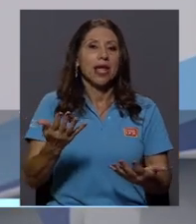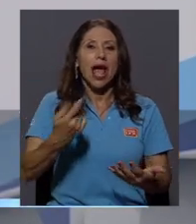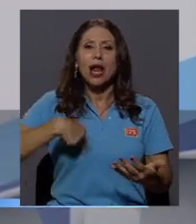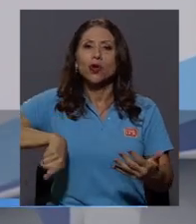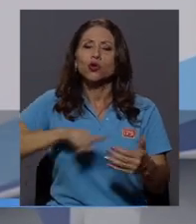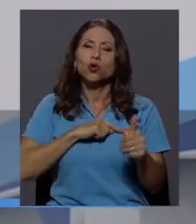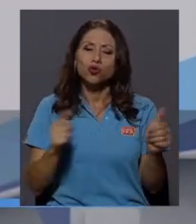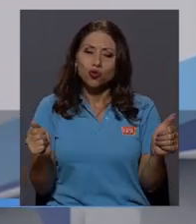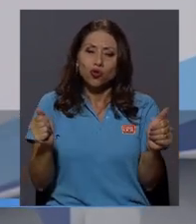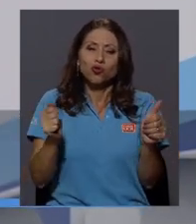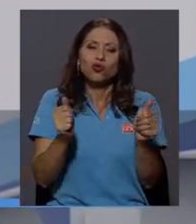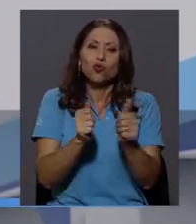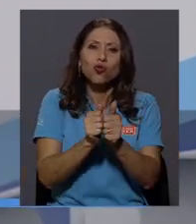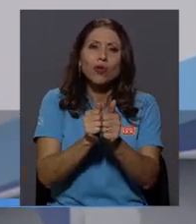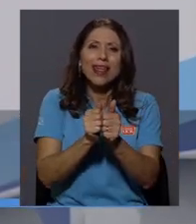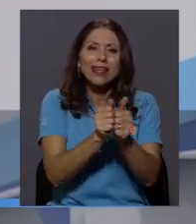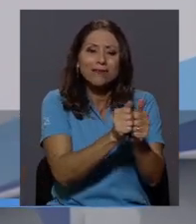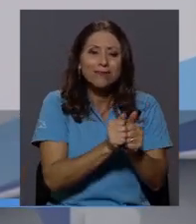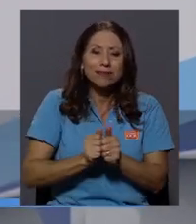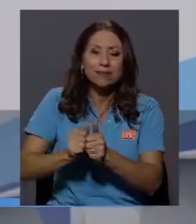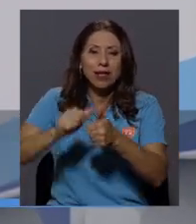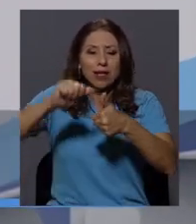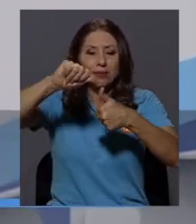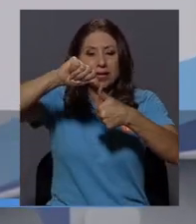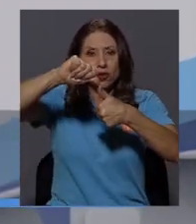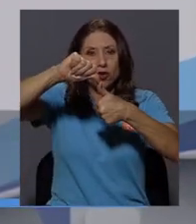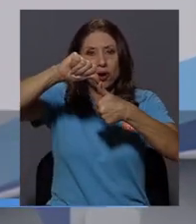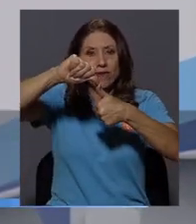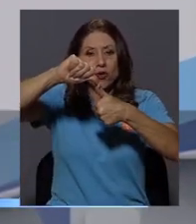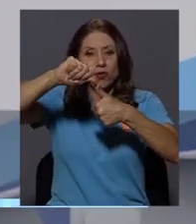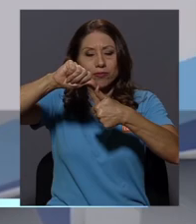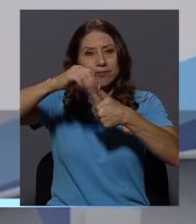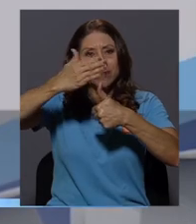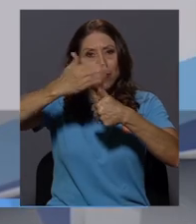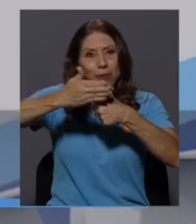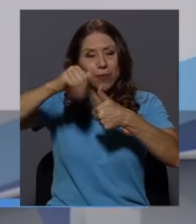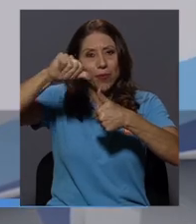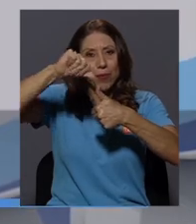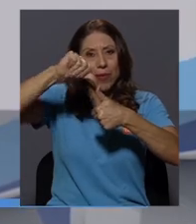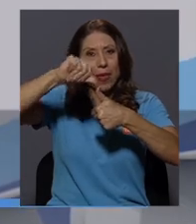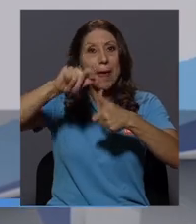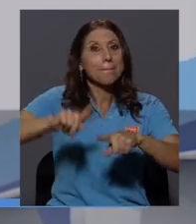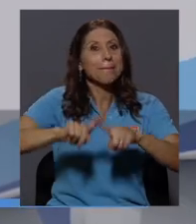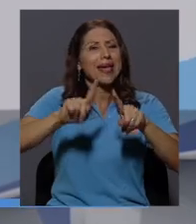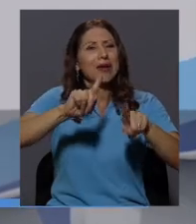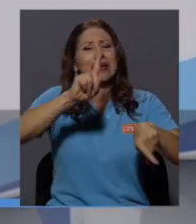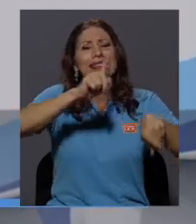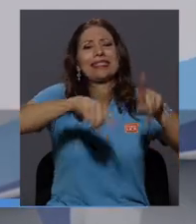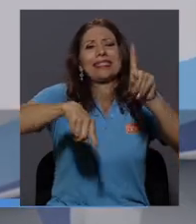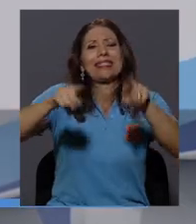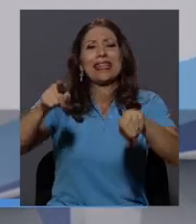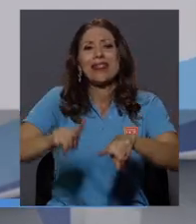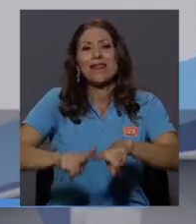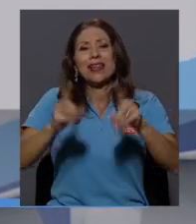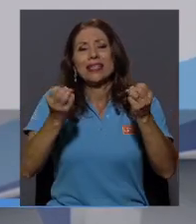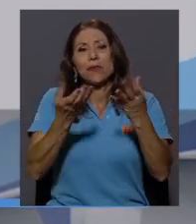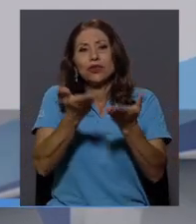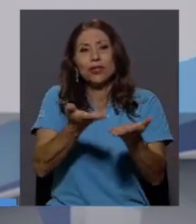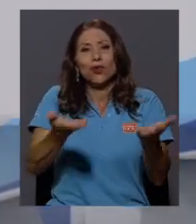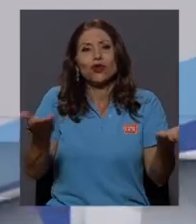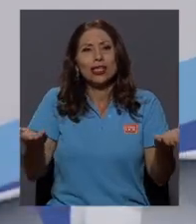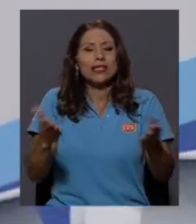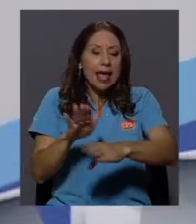une un espacio geográfico pero nos diferencian miles de cosas por eso nuestra diversidad somos diversos